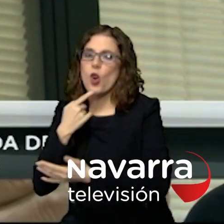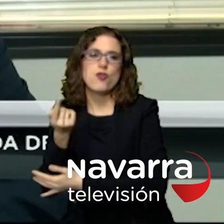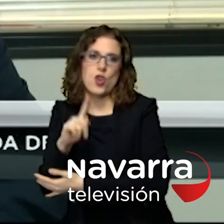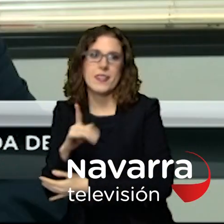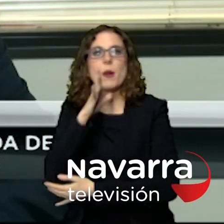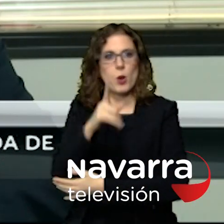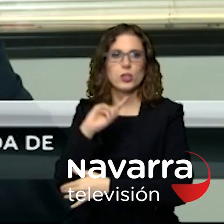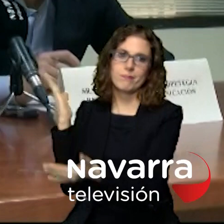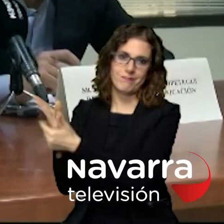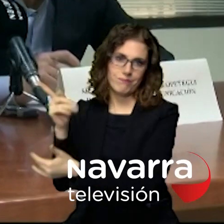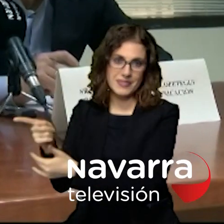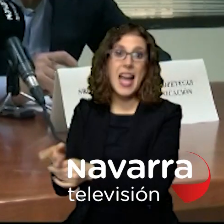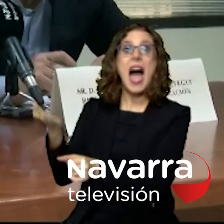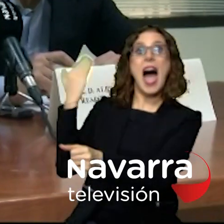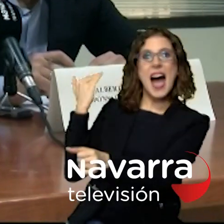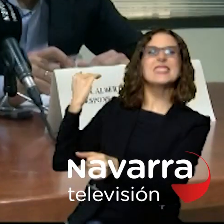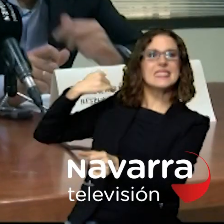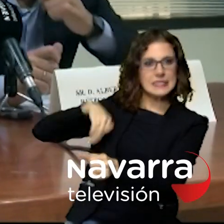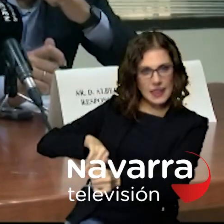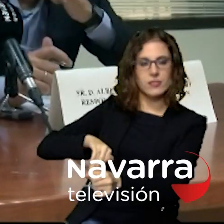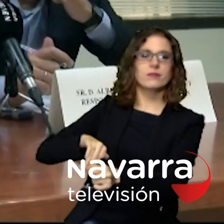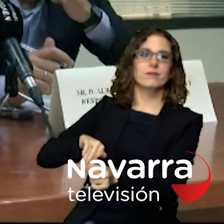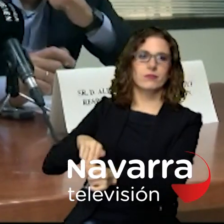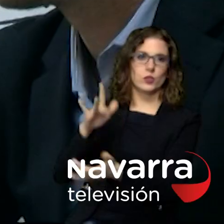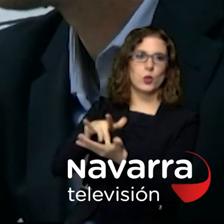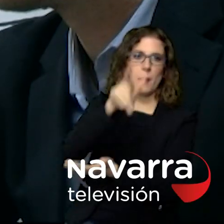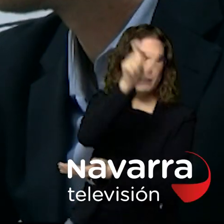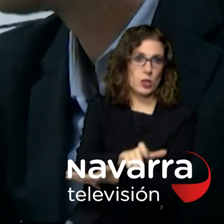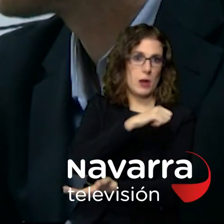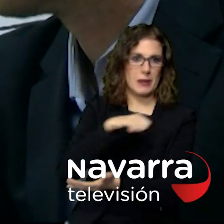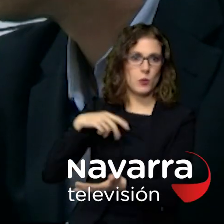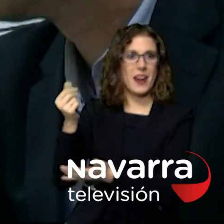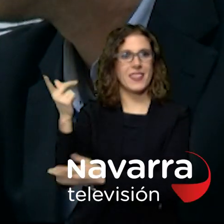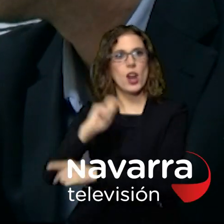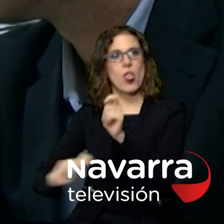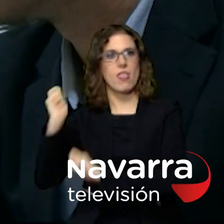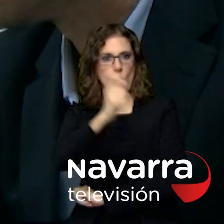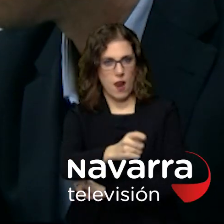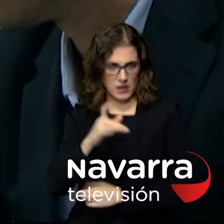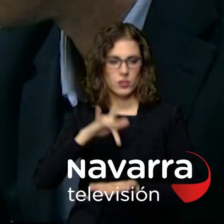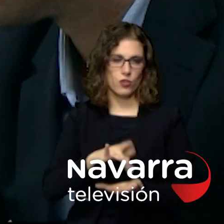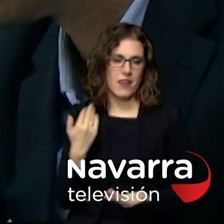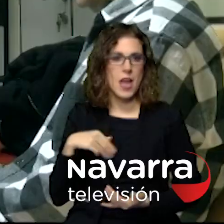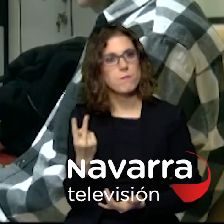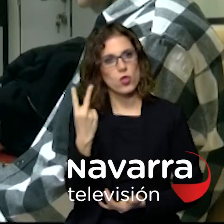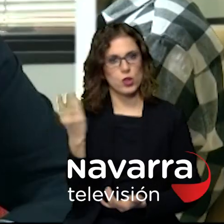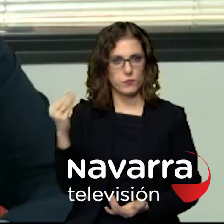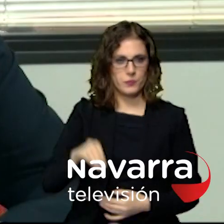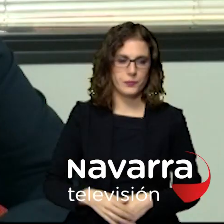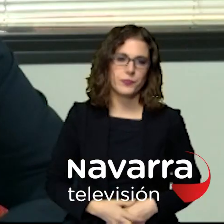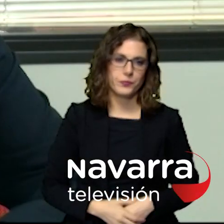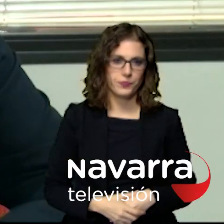une a otra tras la que ya fueron devueltos 2.600 euros a otro asociado. Sí que me gustaría recalcar...